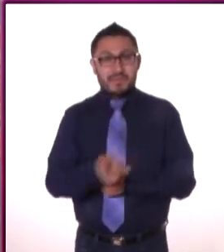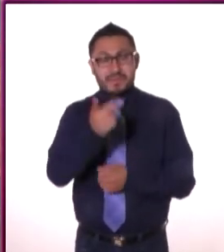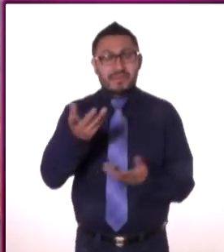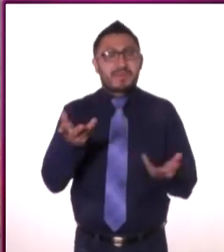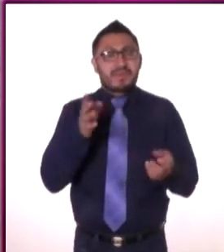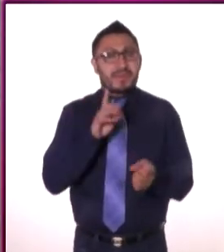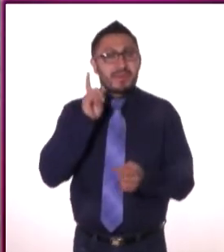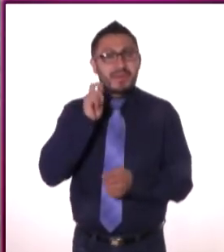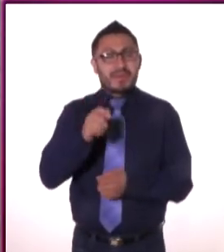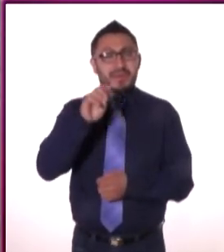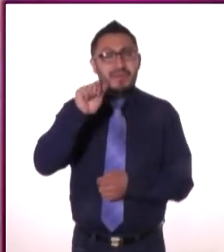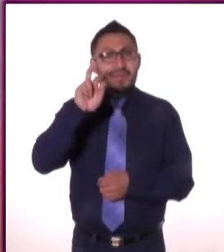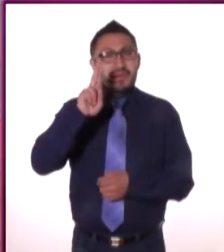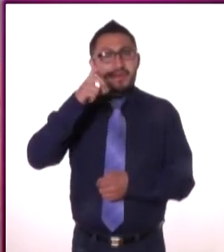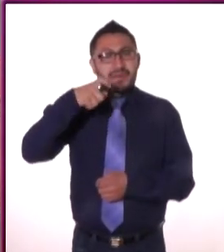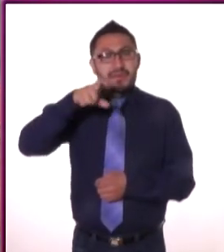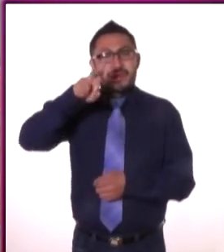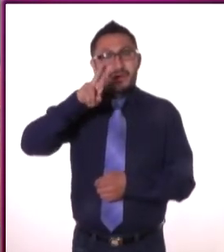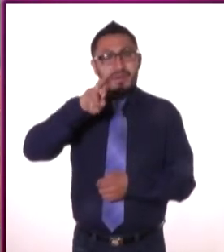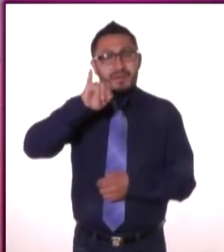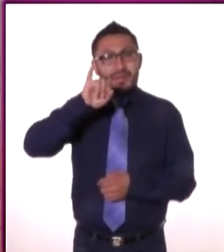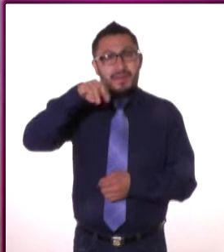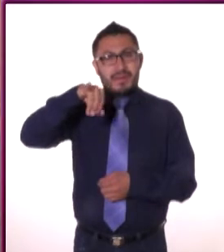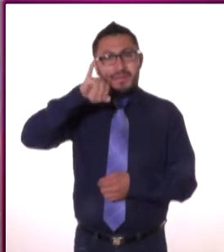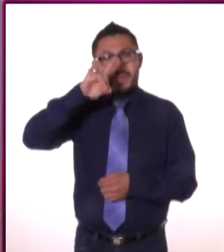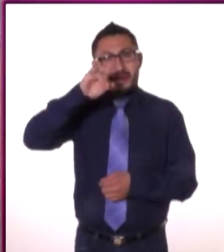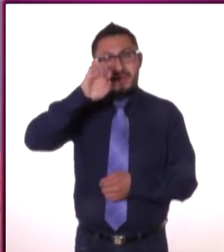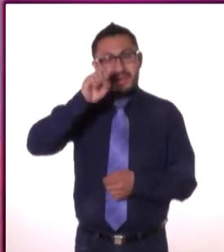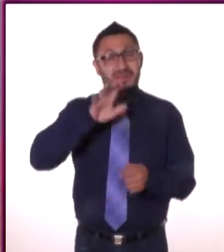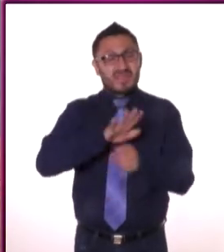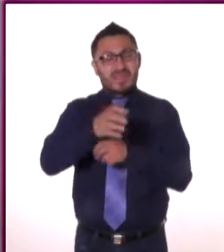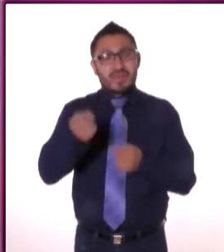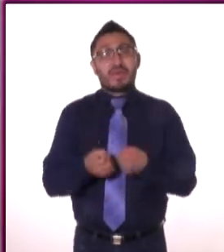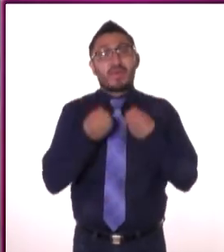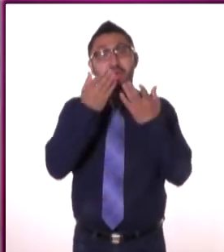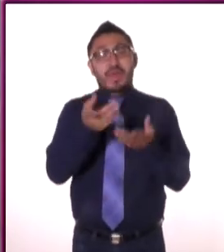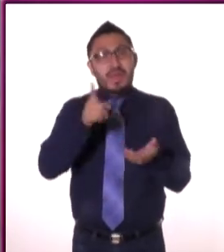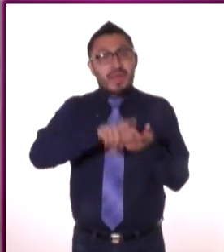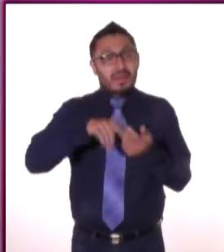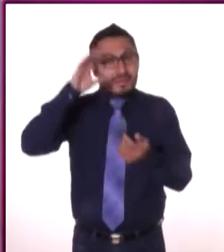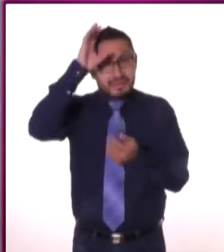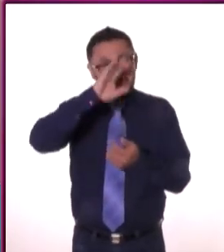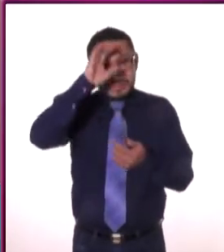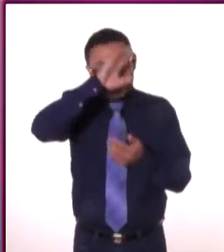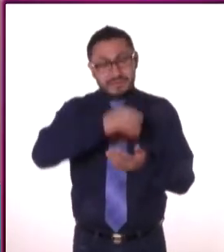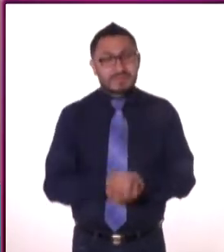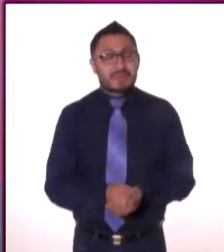primera pregunta es, ¿quién fue Arquímedes y qué contribuciones tuvo él a la ciencia?